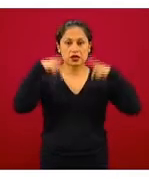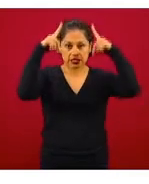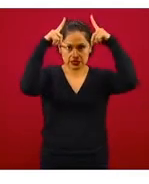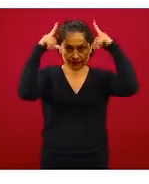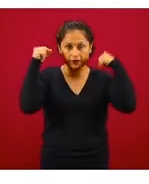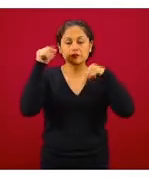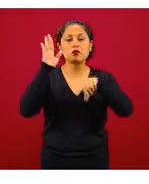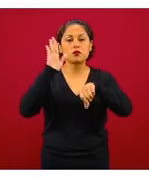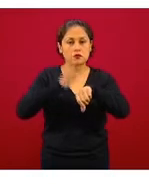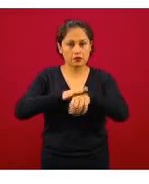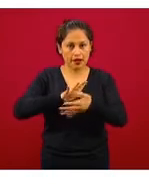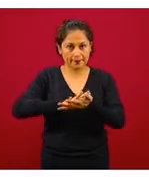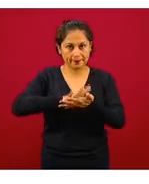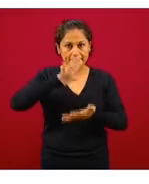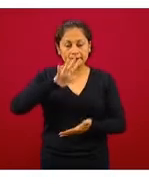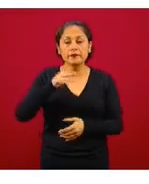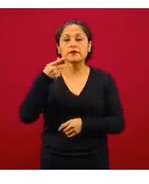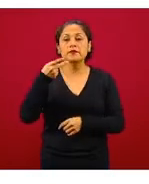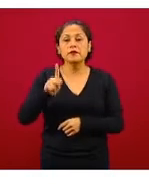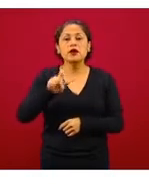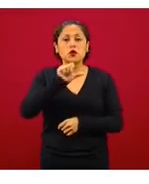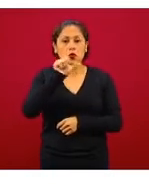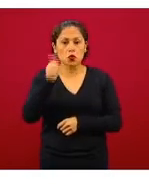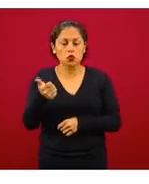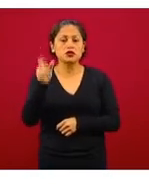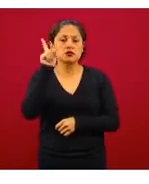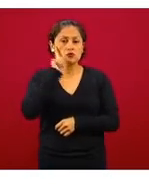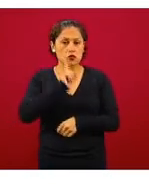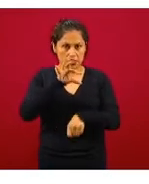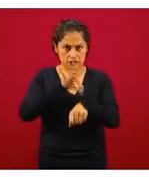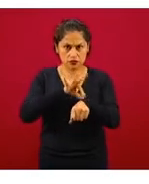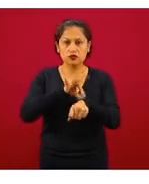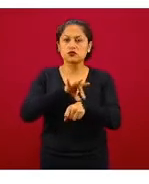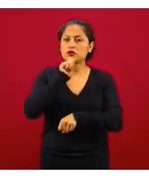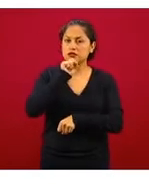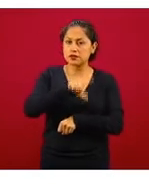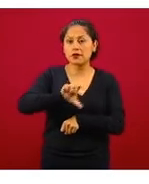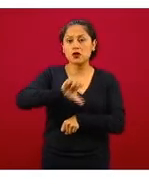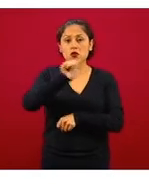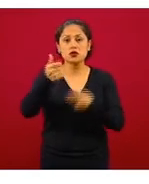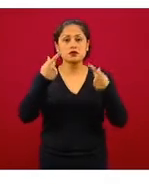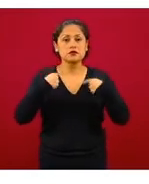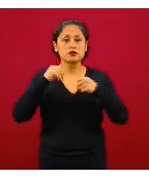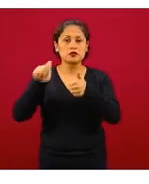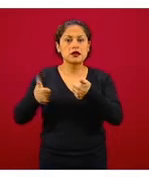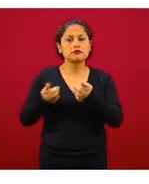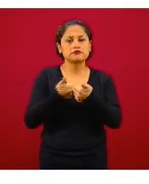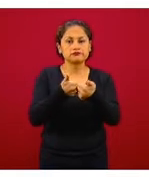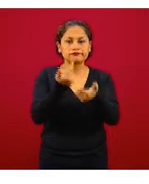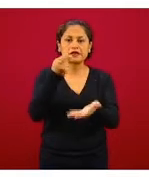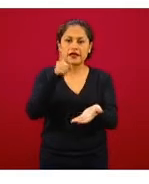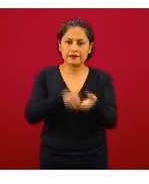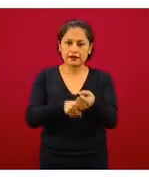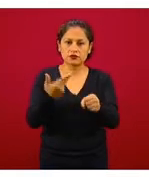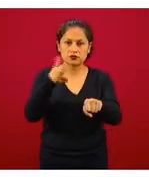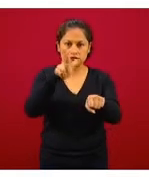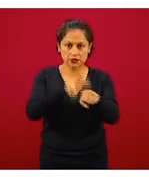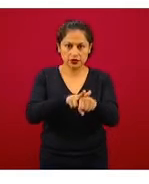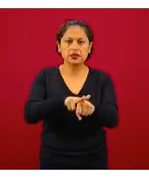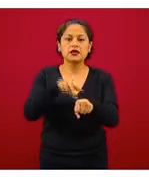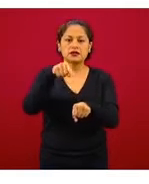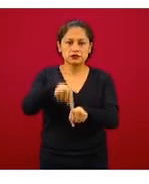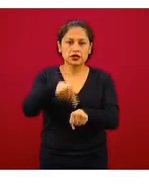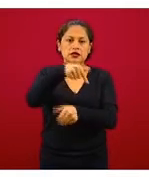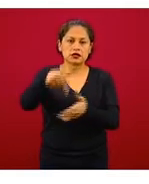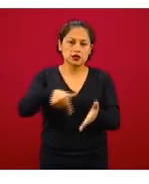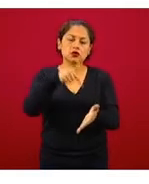hay cases. diversas Of the more médicas than y otro 8,000 personal cases, auxiliar de apoyo en 2,147 are los cases that have been hospitales que ha confirmed tenido over the la last 2 afectación.